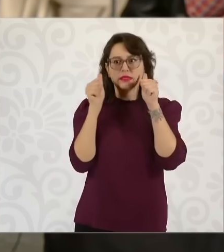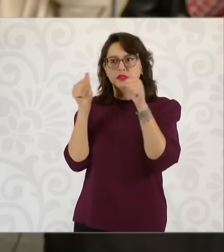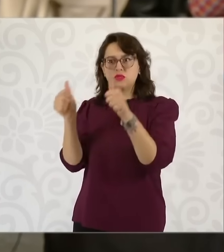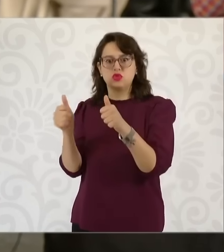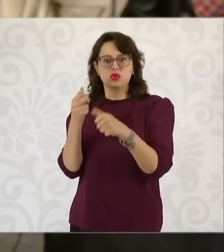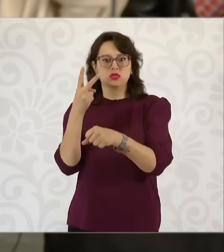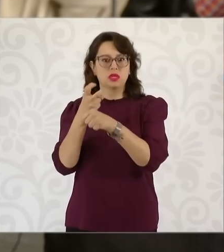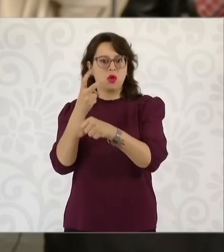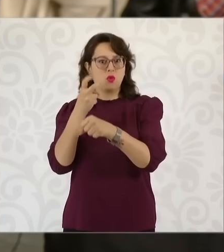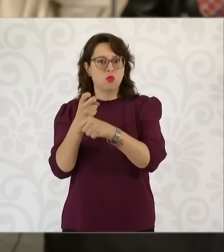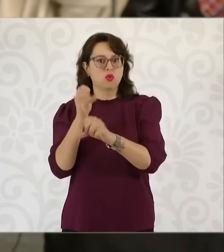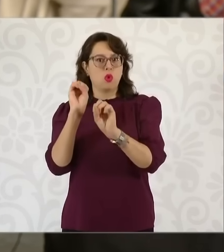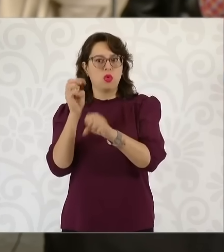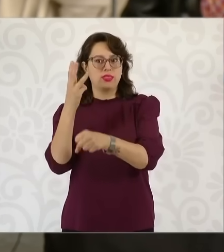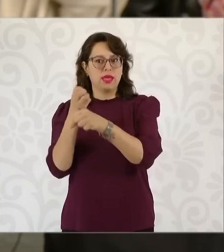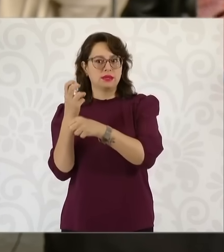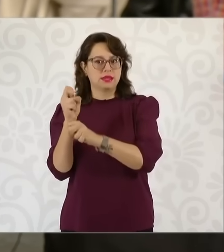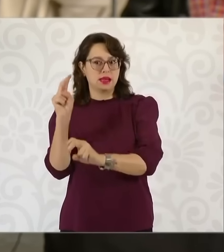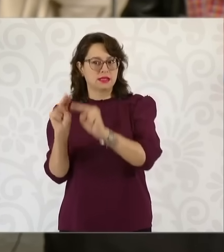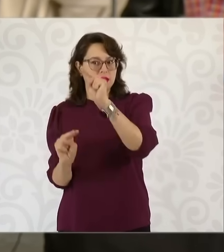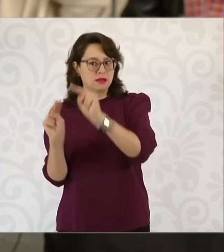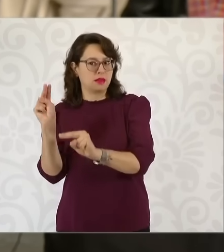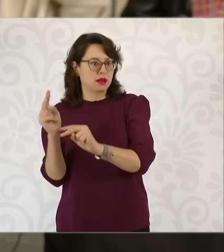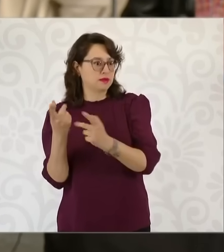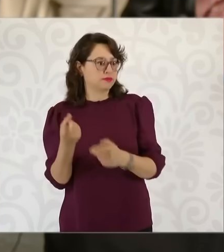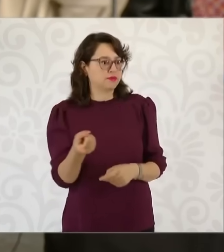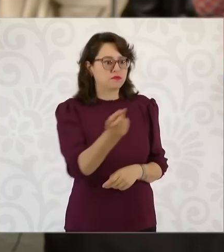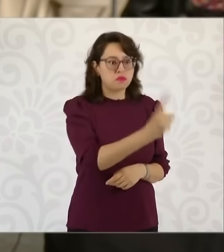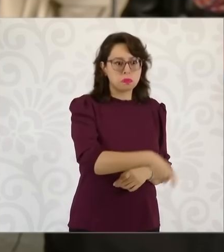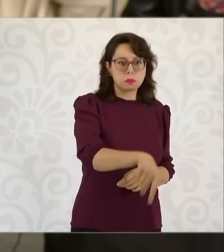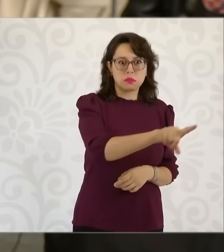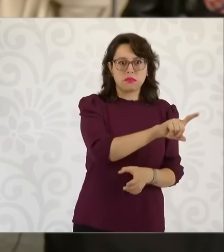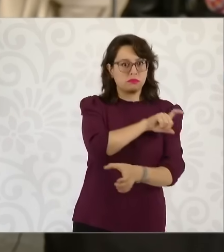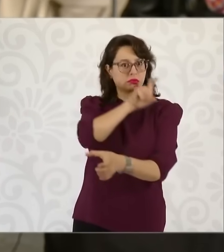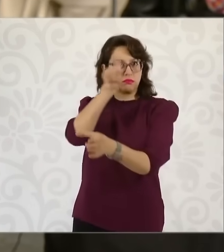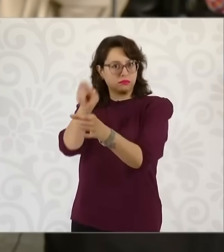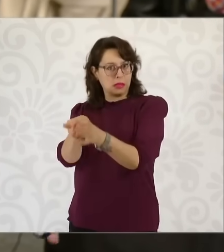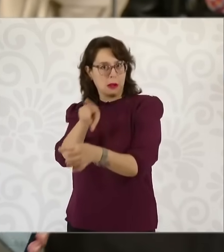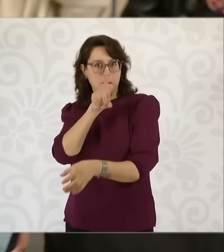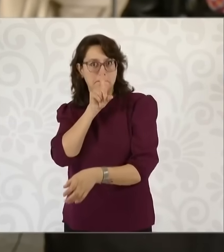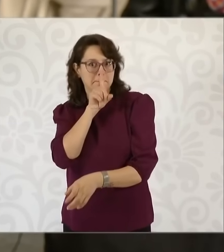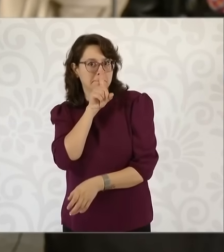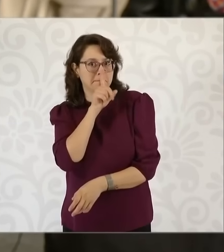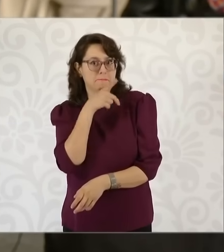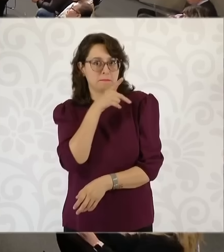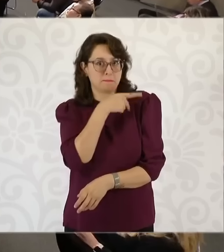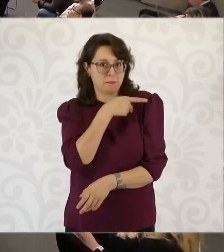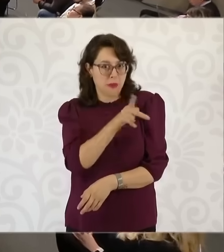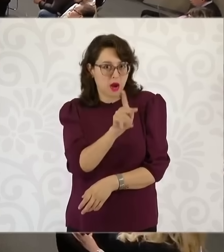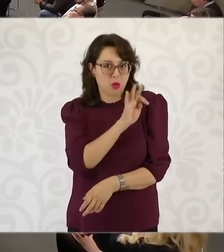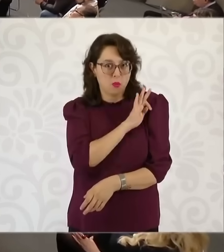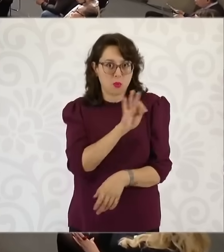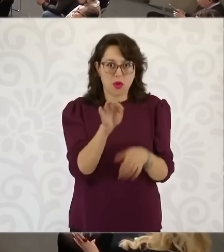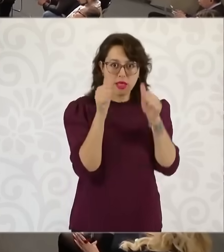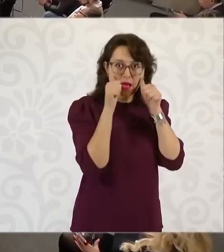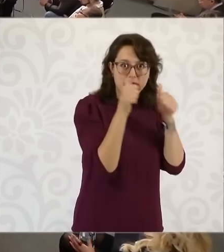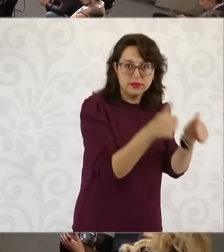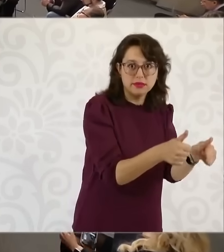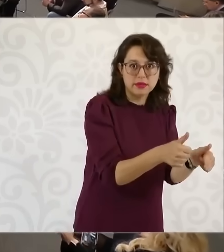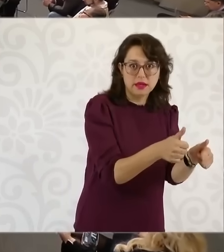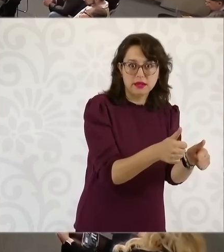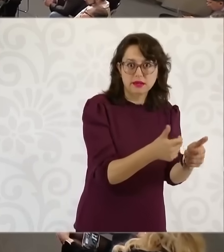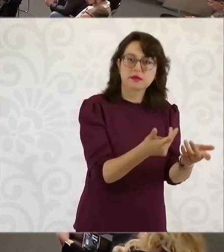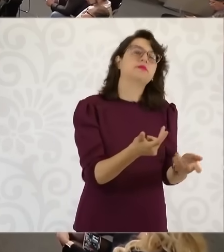que ser derechohabientes, sino se pueden atender si es que lo requieren y se pueden canalizar. Sí,